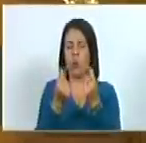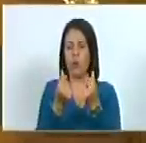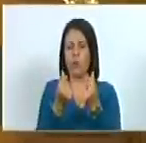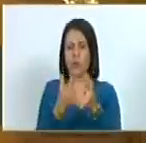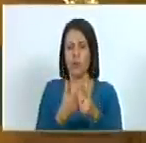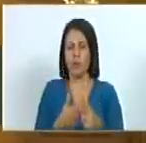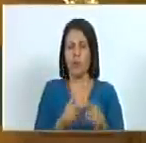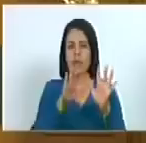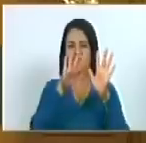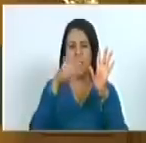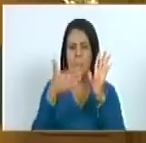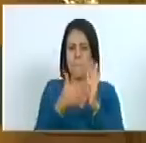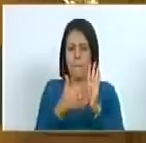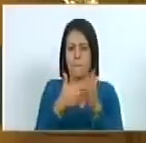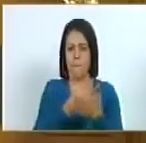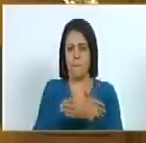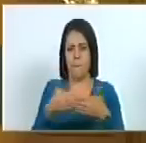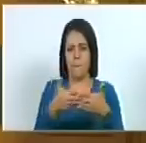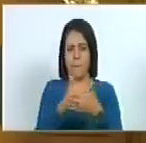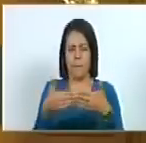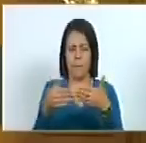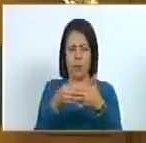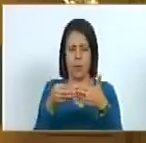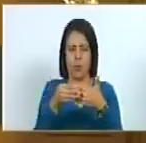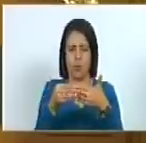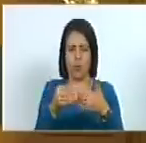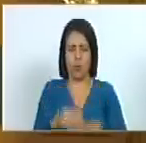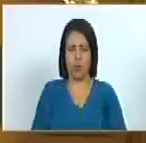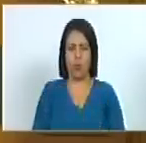más de 10 mil millones de dólares